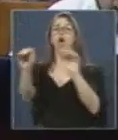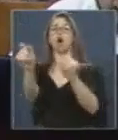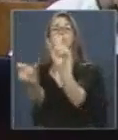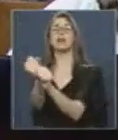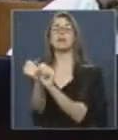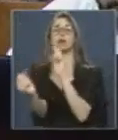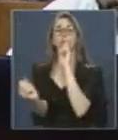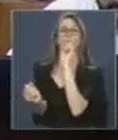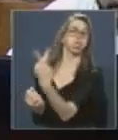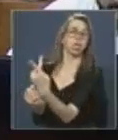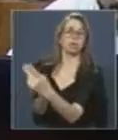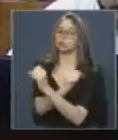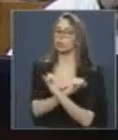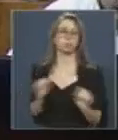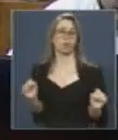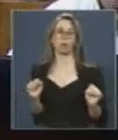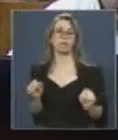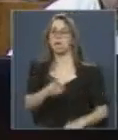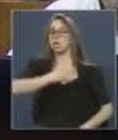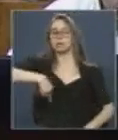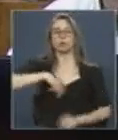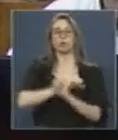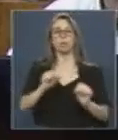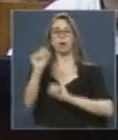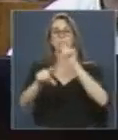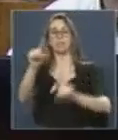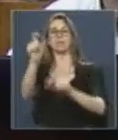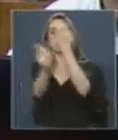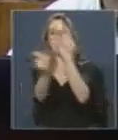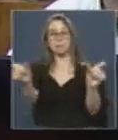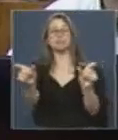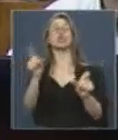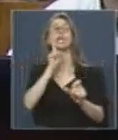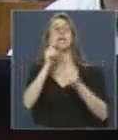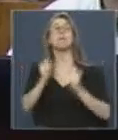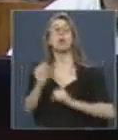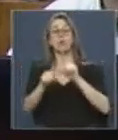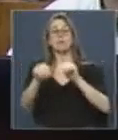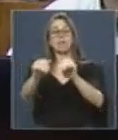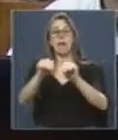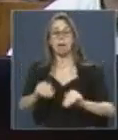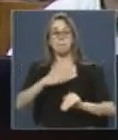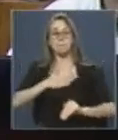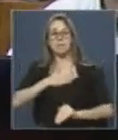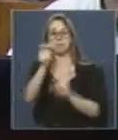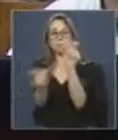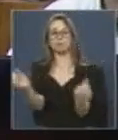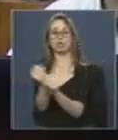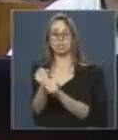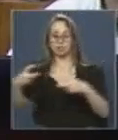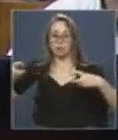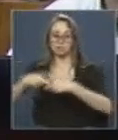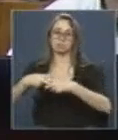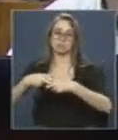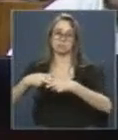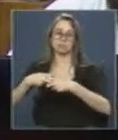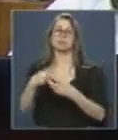porque nadie puede defender a los trabajadores que los propios trabajadores organizados. He dicho, presidente.